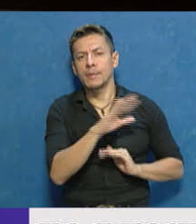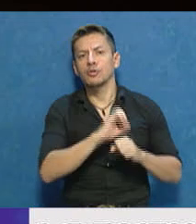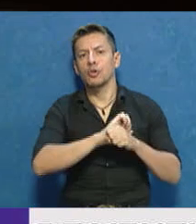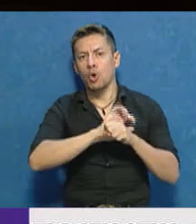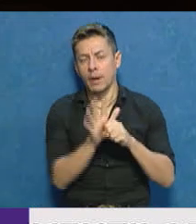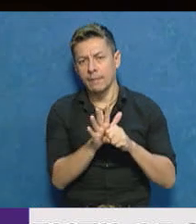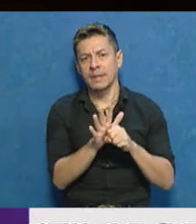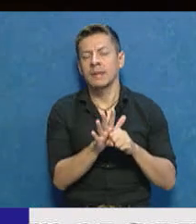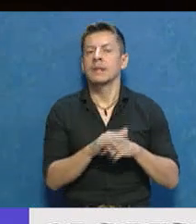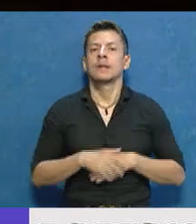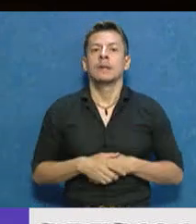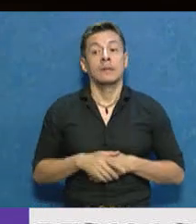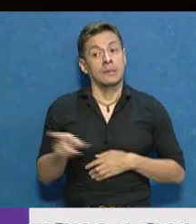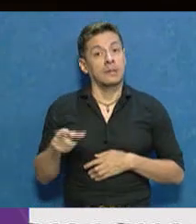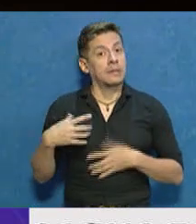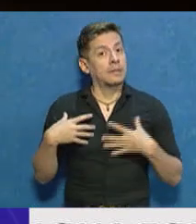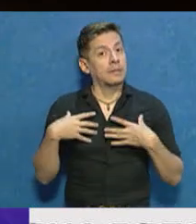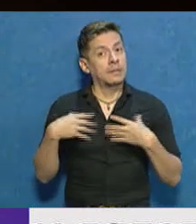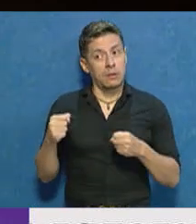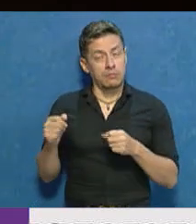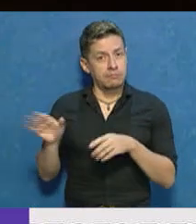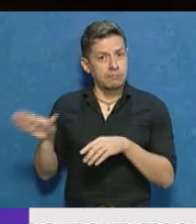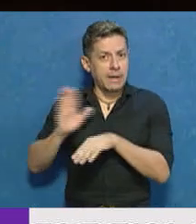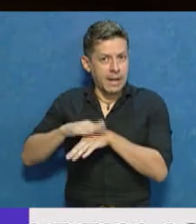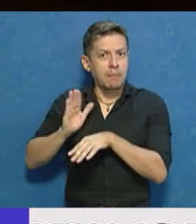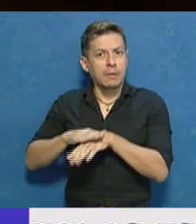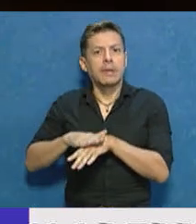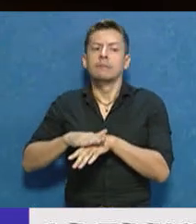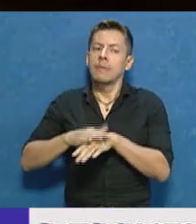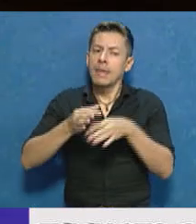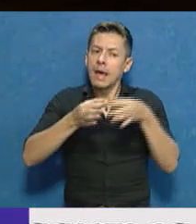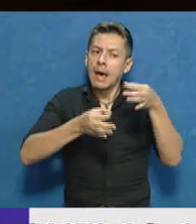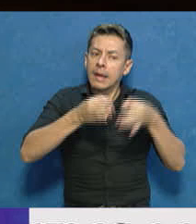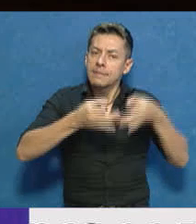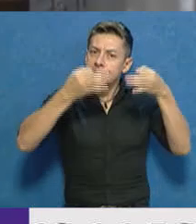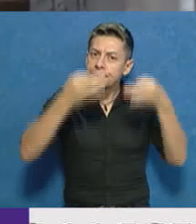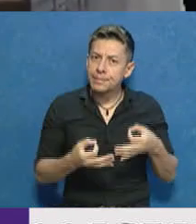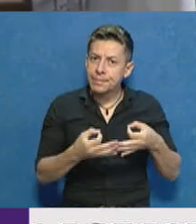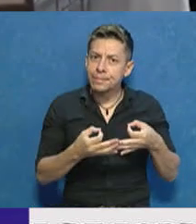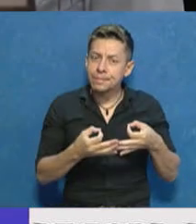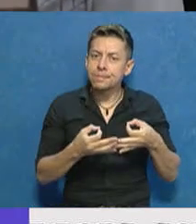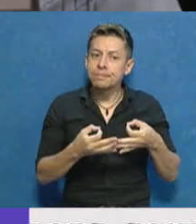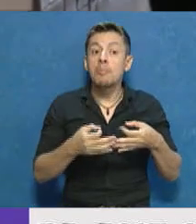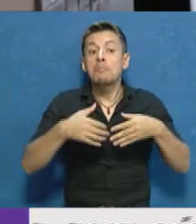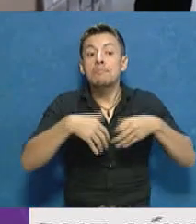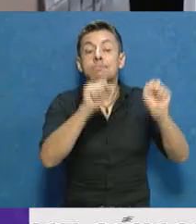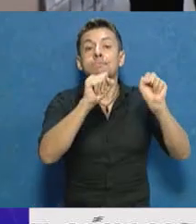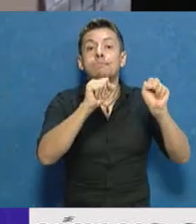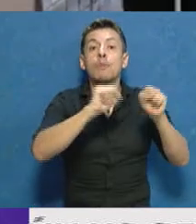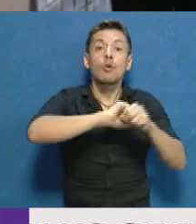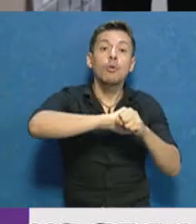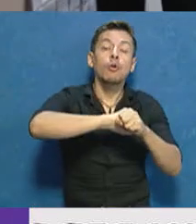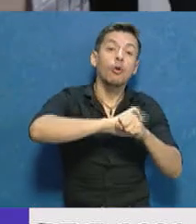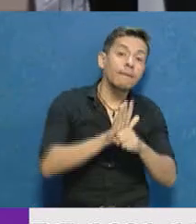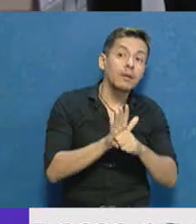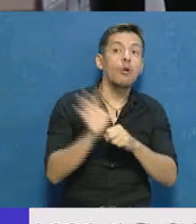la responsabilidad sanitaria que implica es hacer todos los diagnósticos para poder detectar si es o no